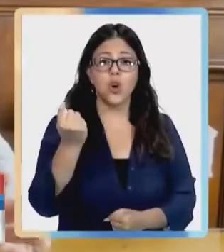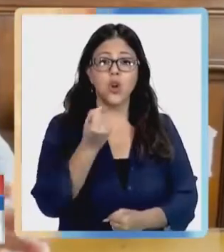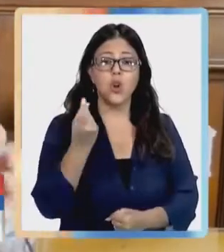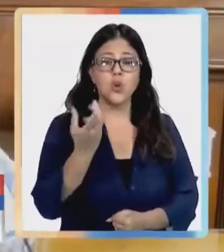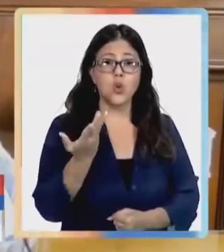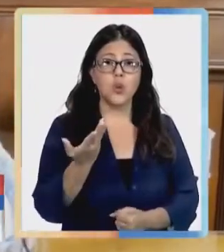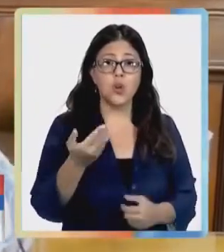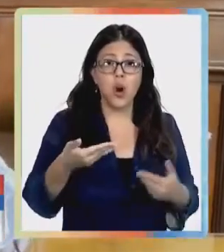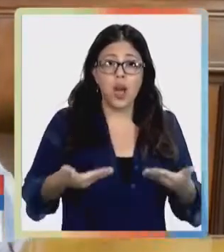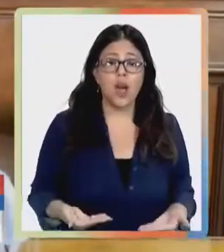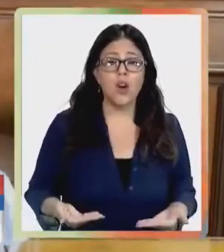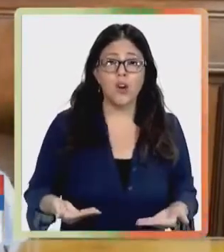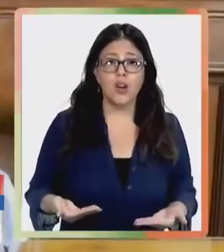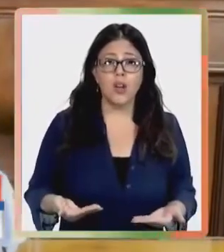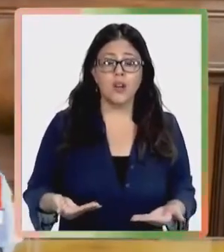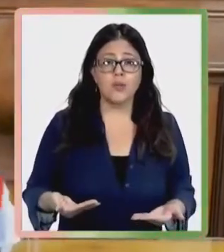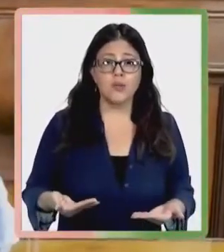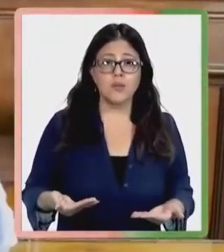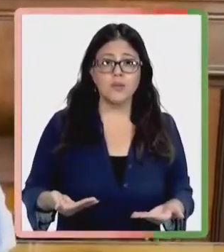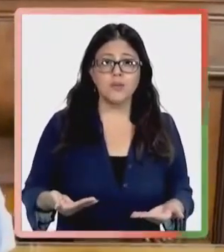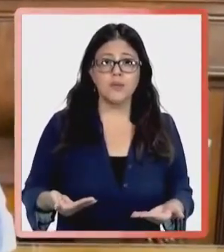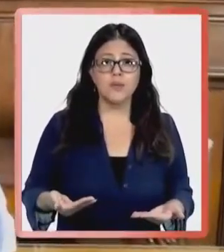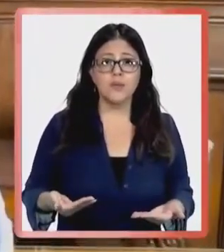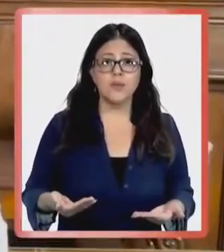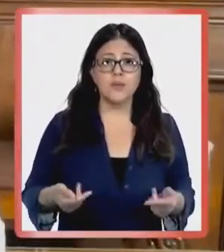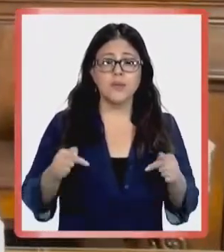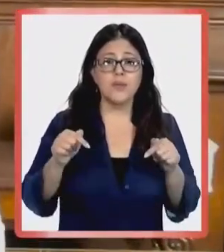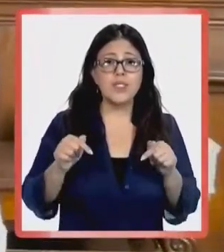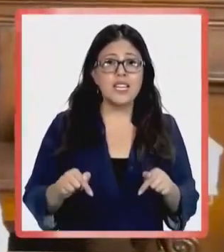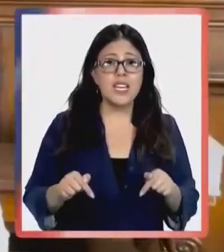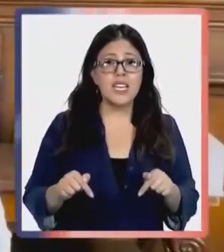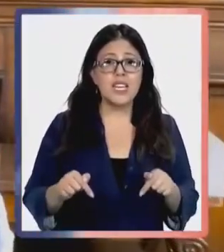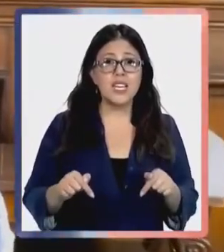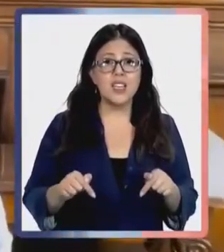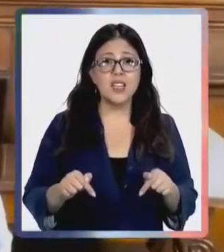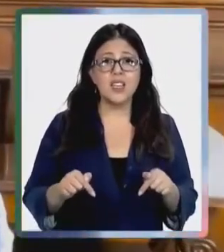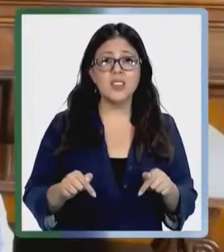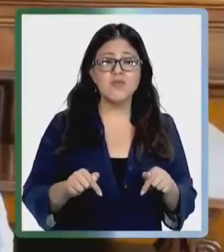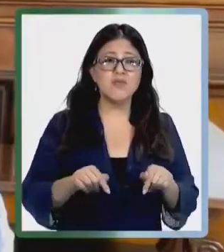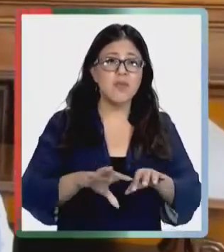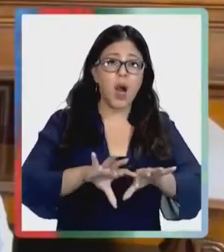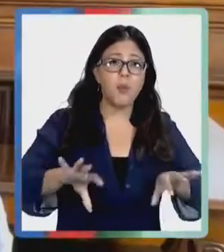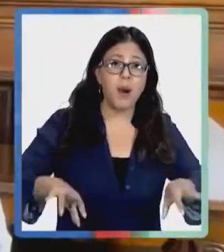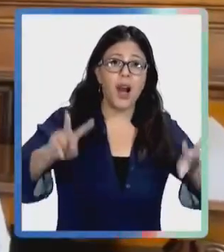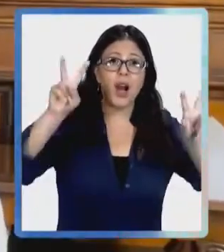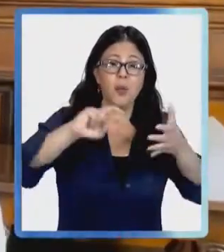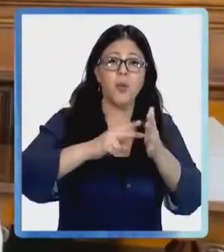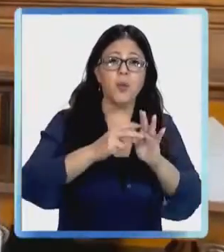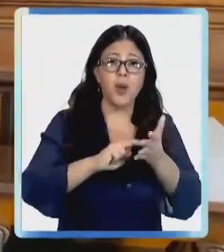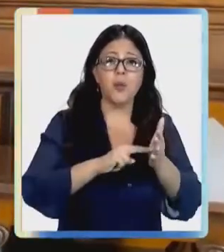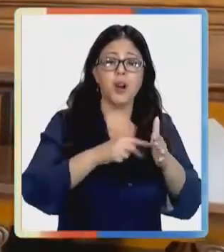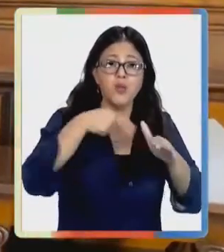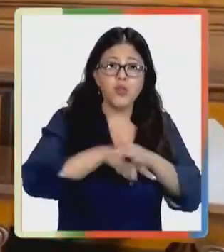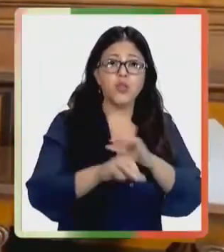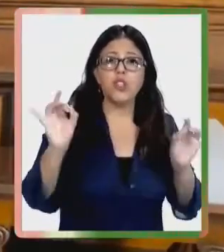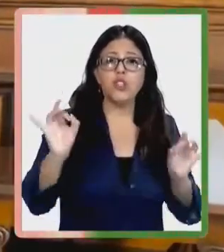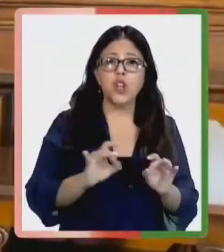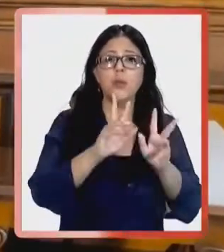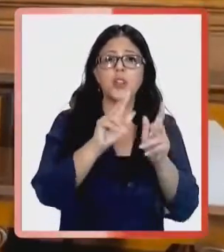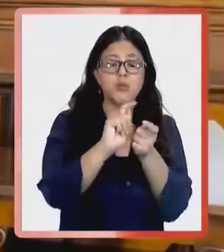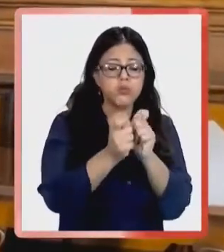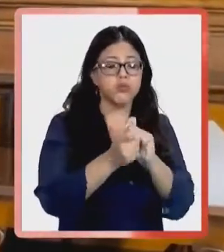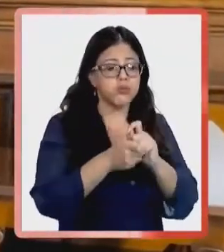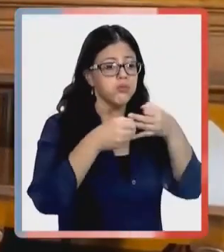cifras que tenemos ahora, más que muy lejos de una crisis profunda, lo que revelan es un